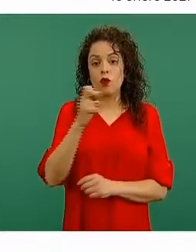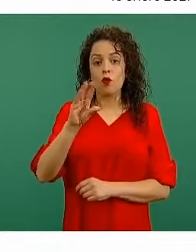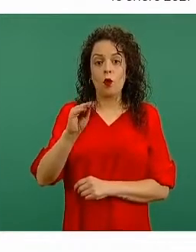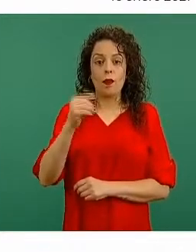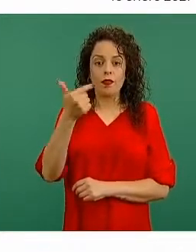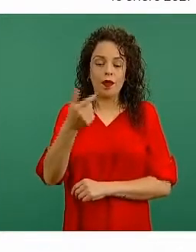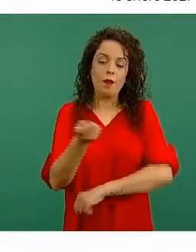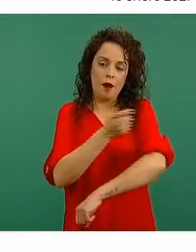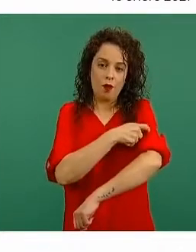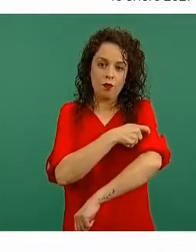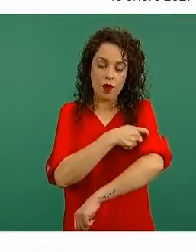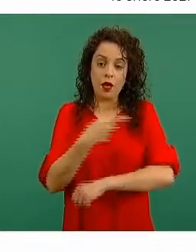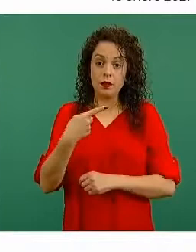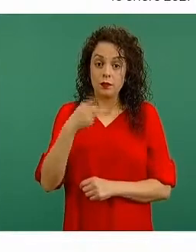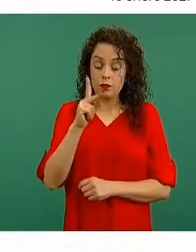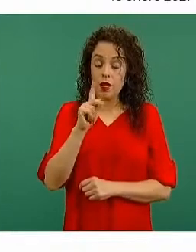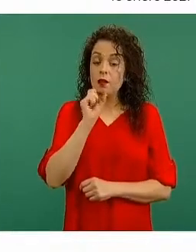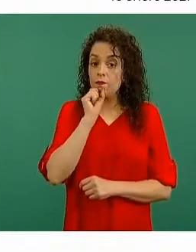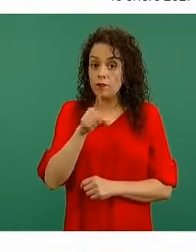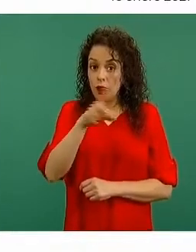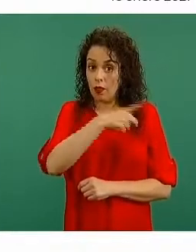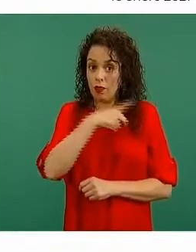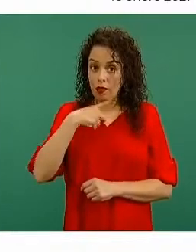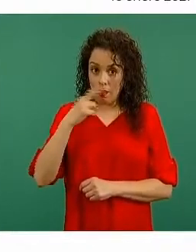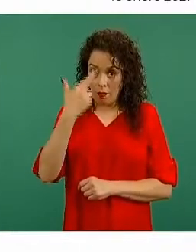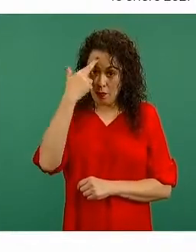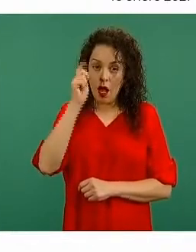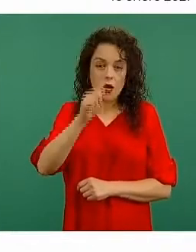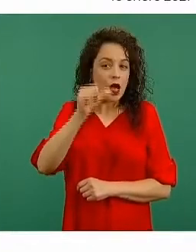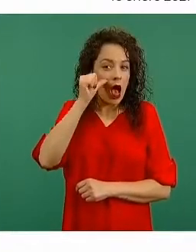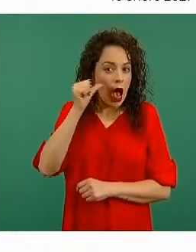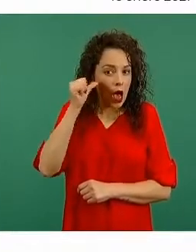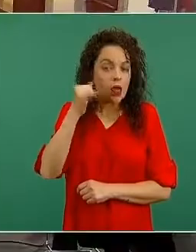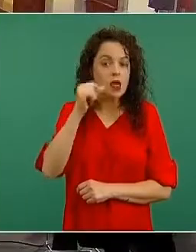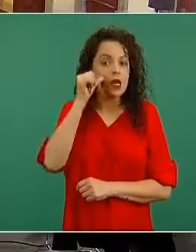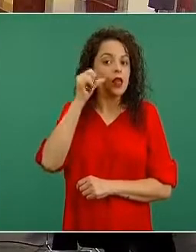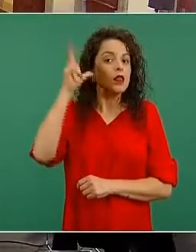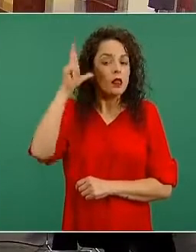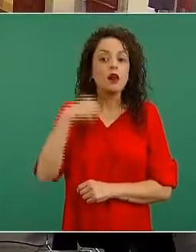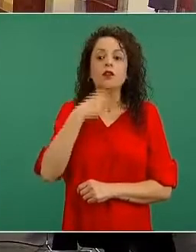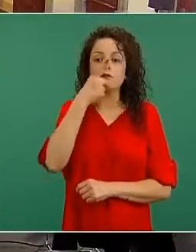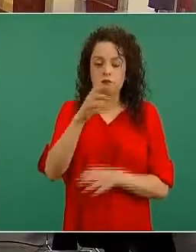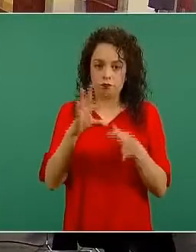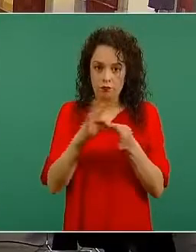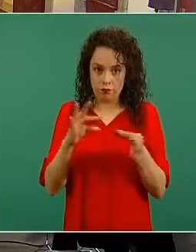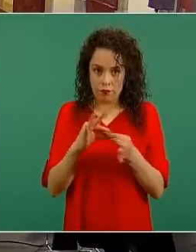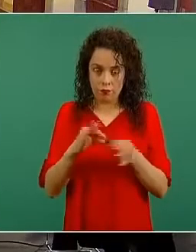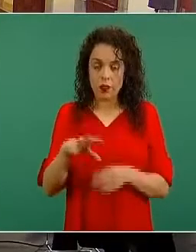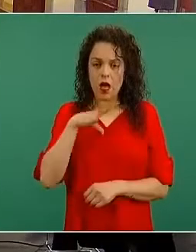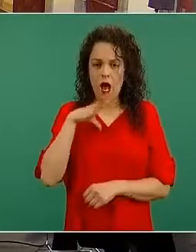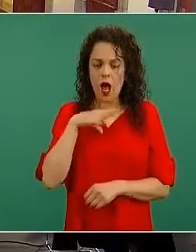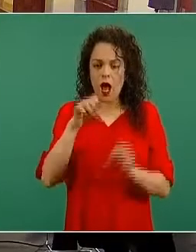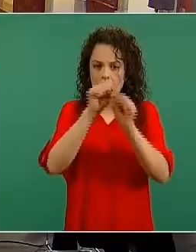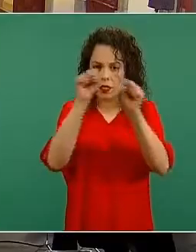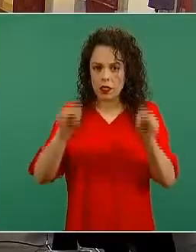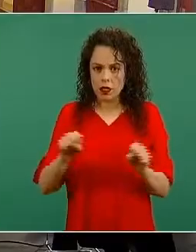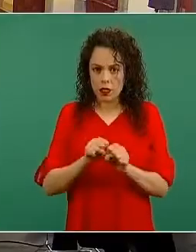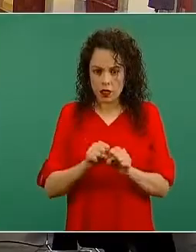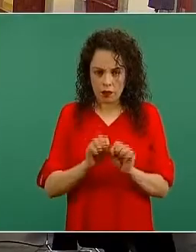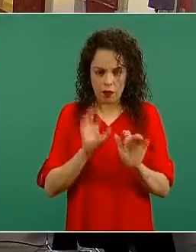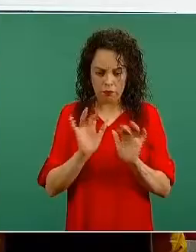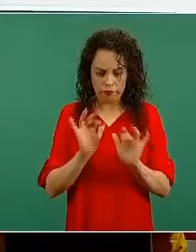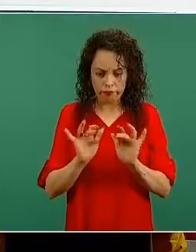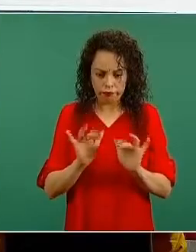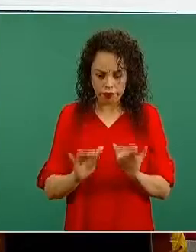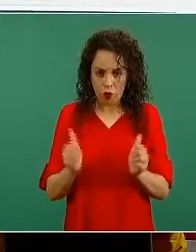cuenta también lo que comentamos ayer y anteayer. Tenemos un sistema de información, una plataforma